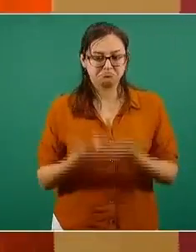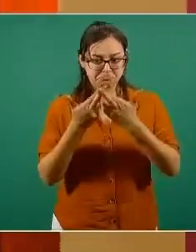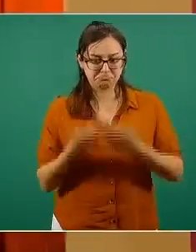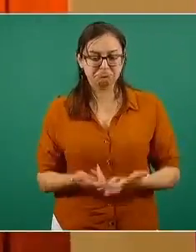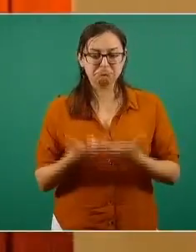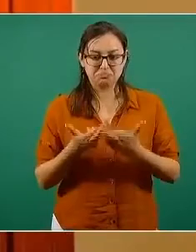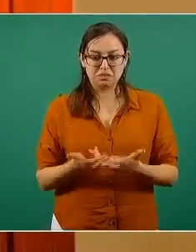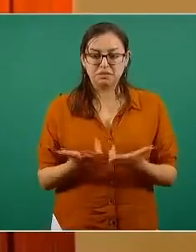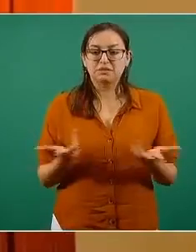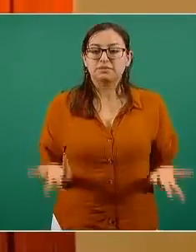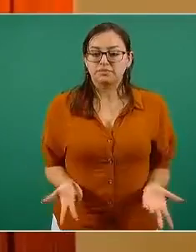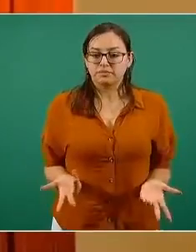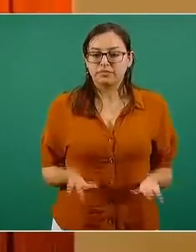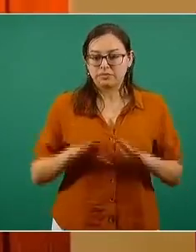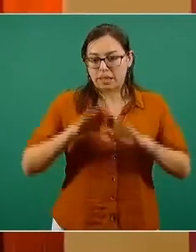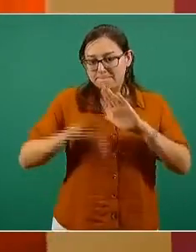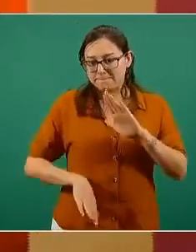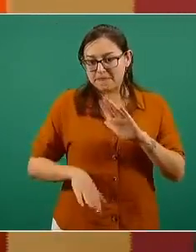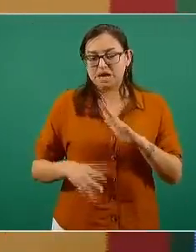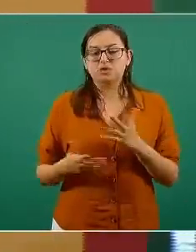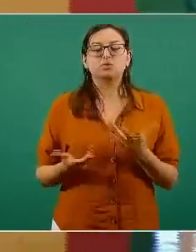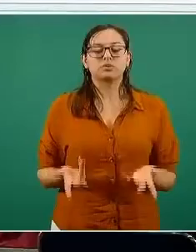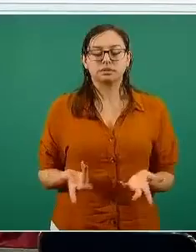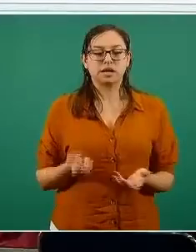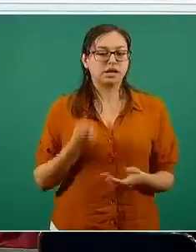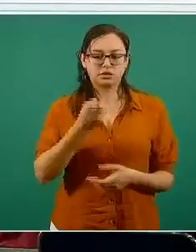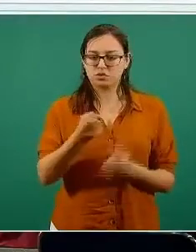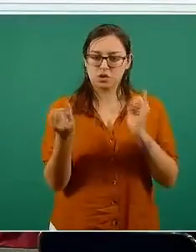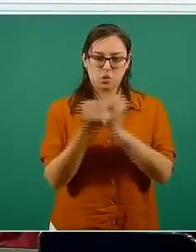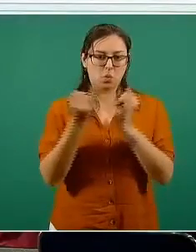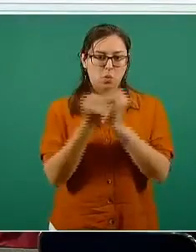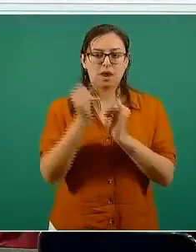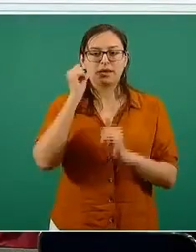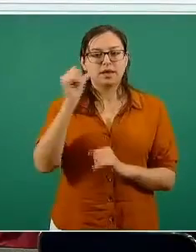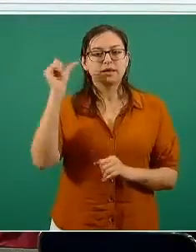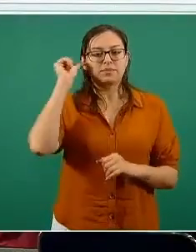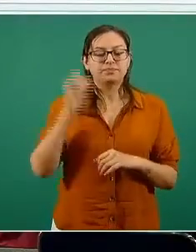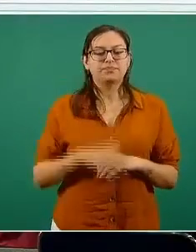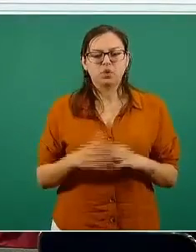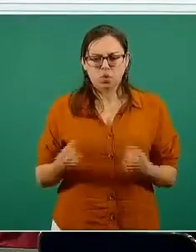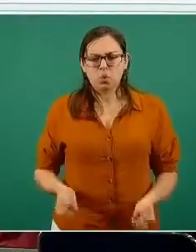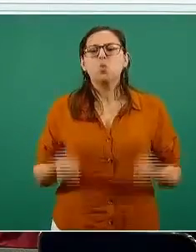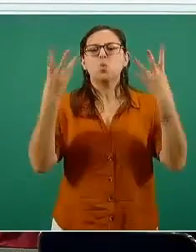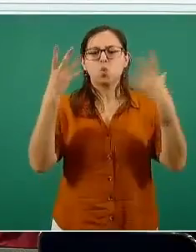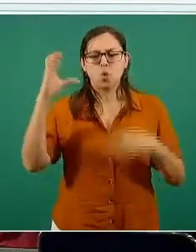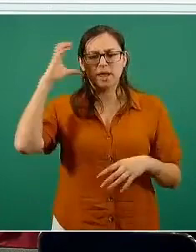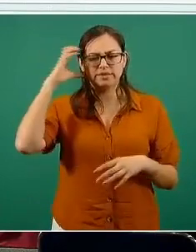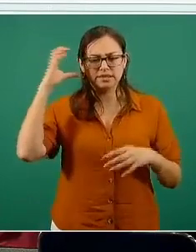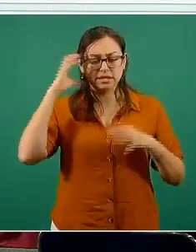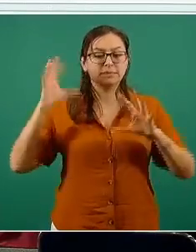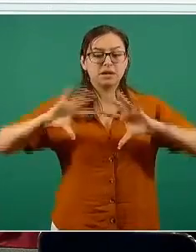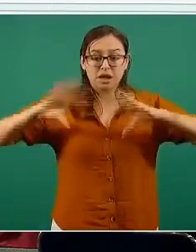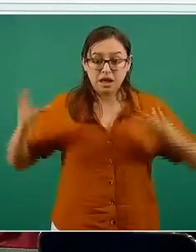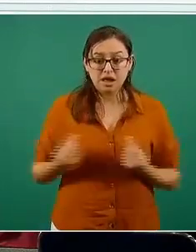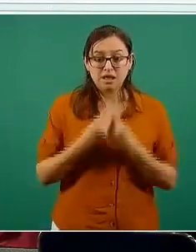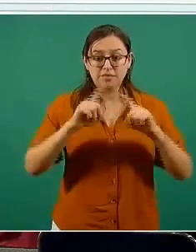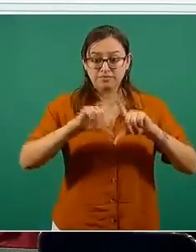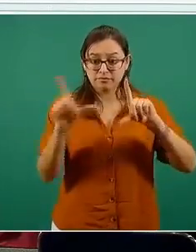es prácticamente la misma que marcamos ayer. Ahora, ¿cuántas camas? Tenemos a nivel